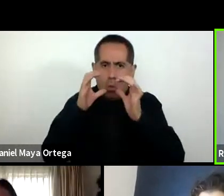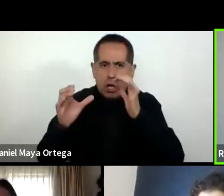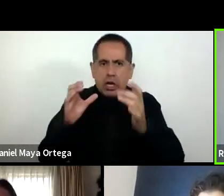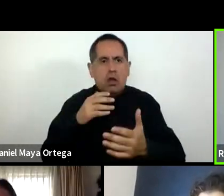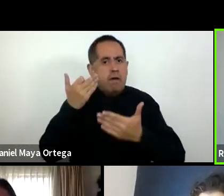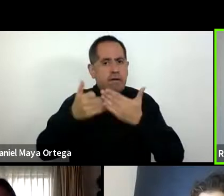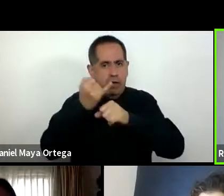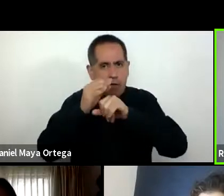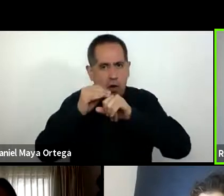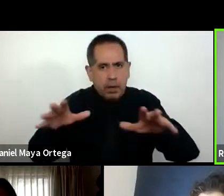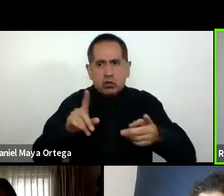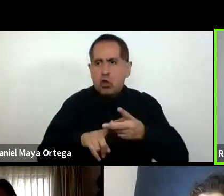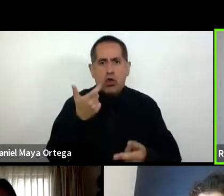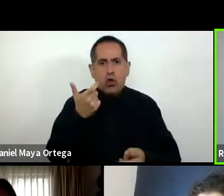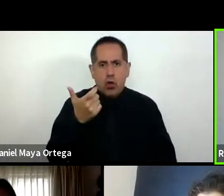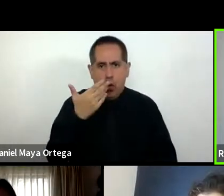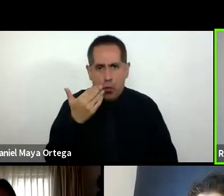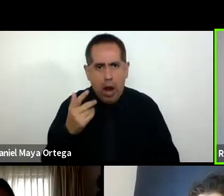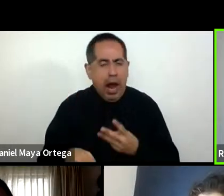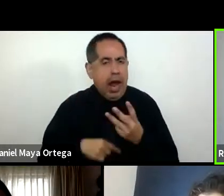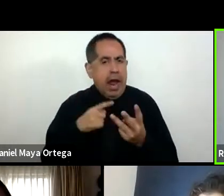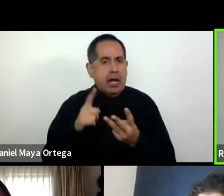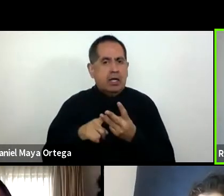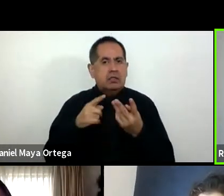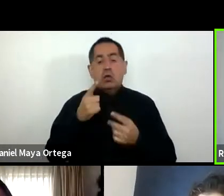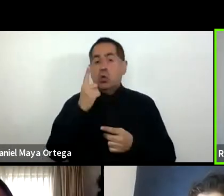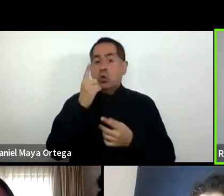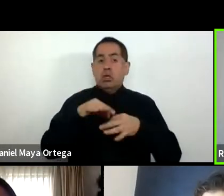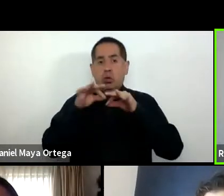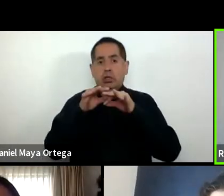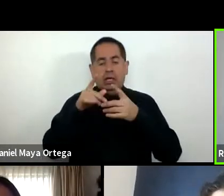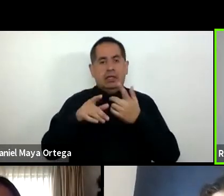lo económico y, no menos importante, las